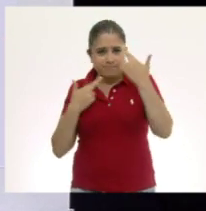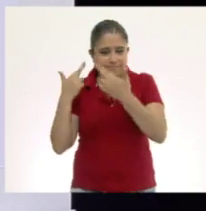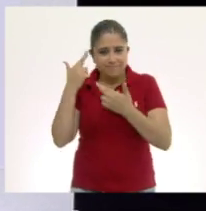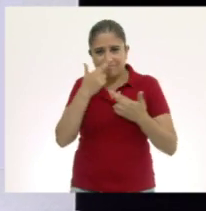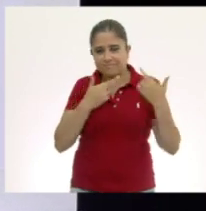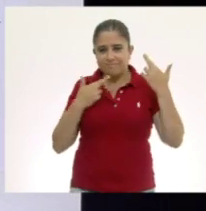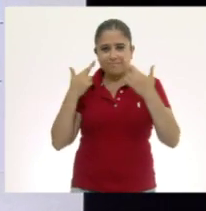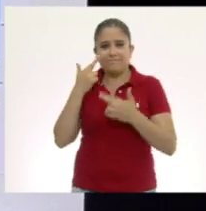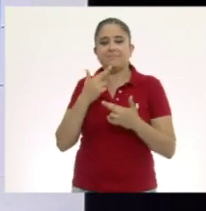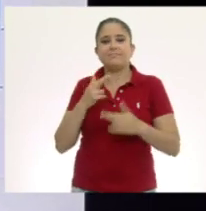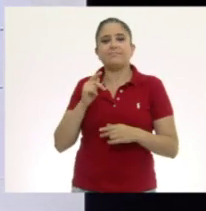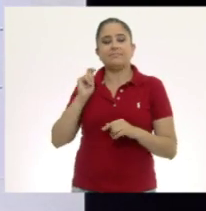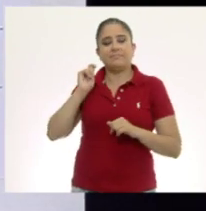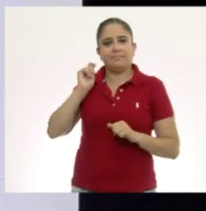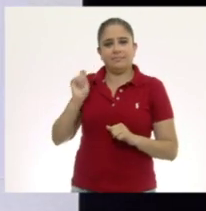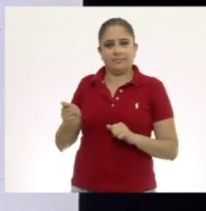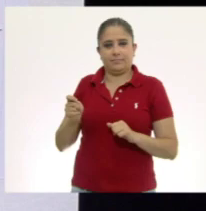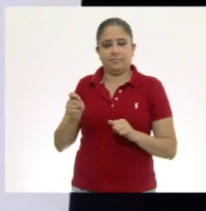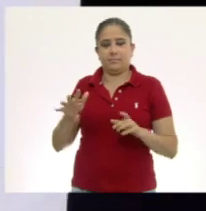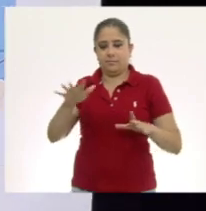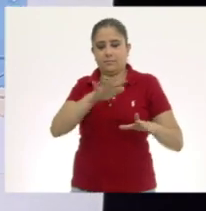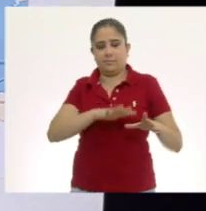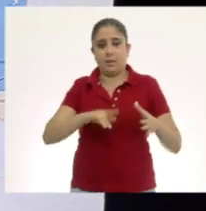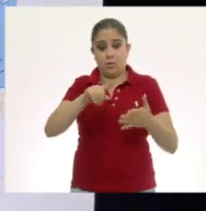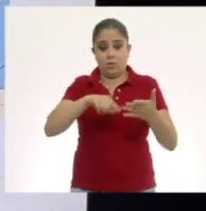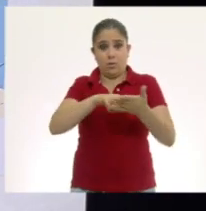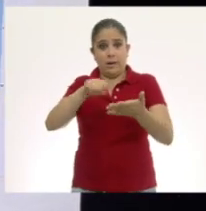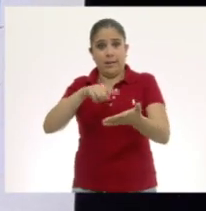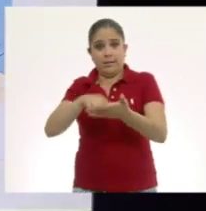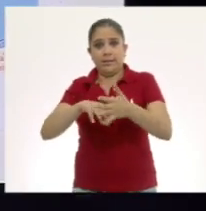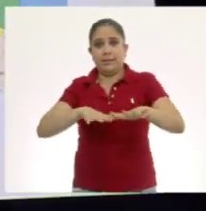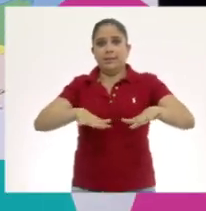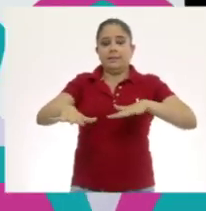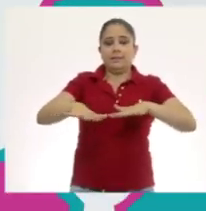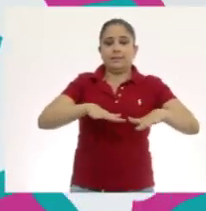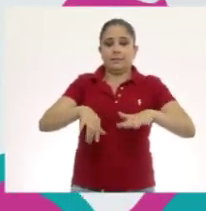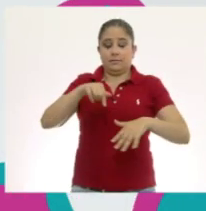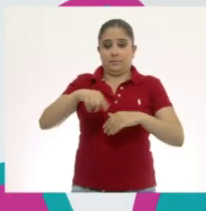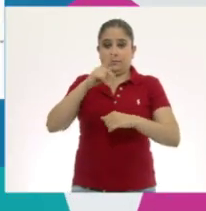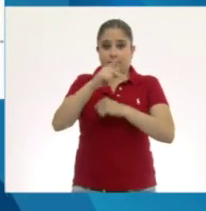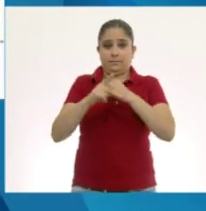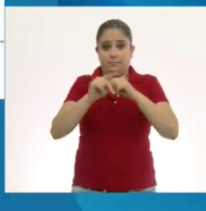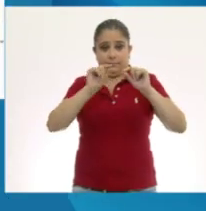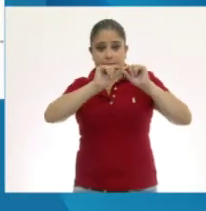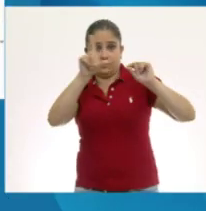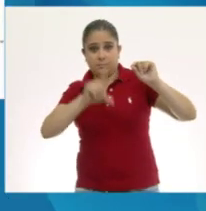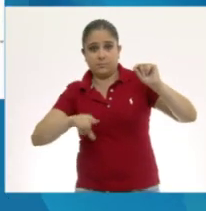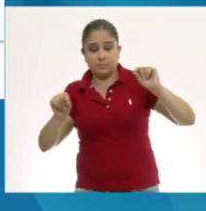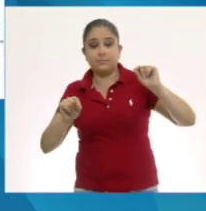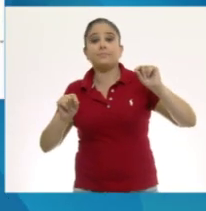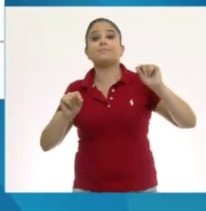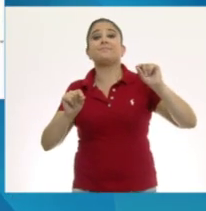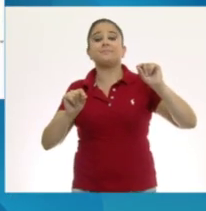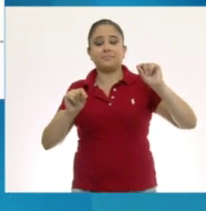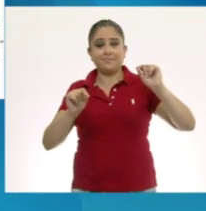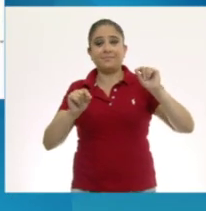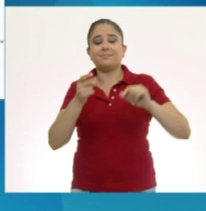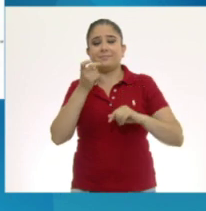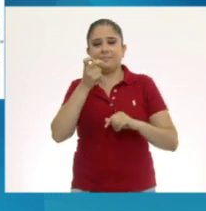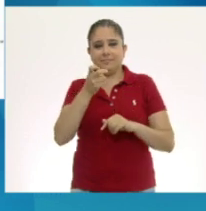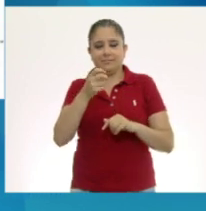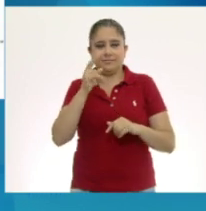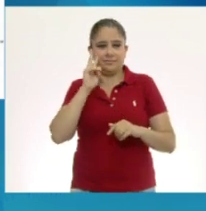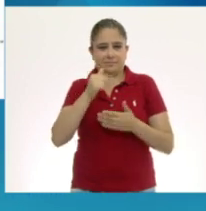lo que las zonas sísmicas que tenemos en nuestro país. Para ello, si